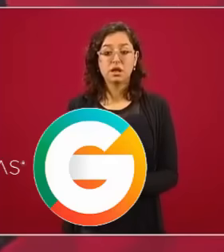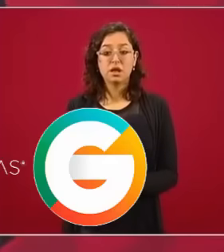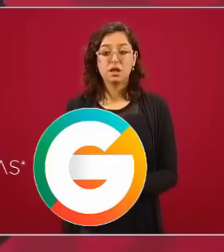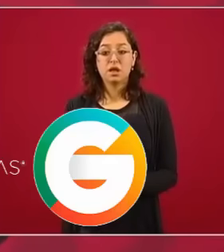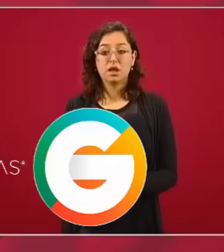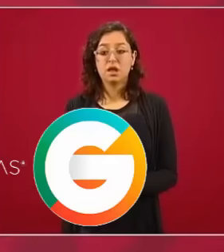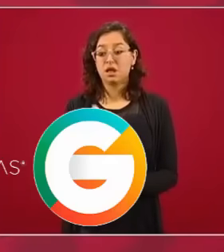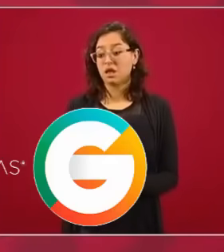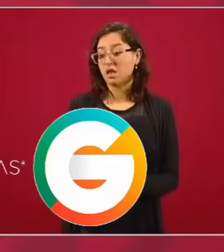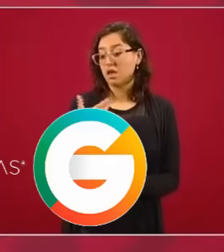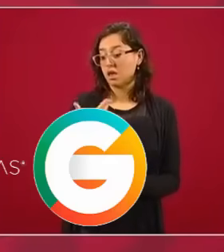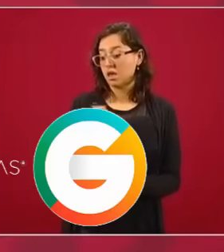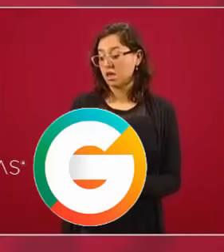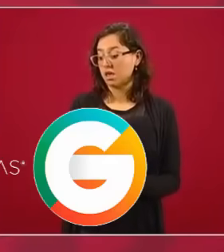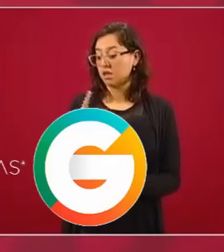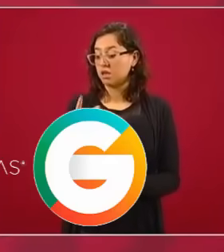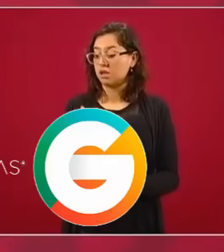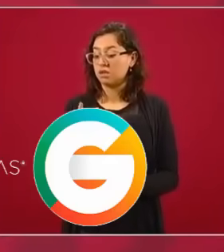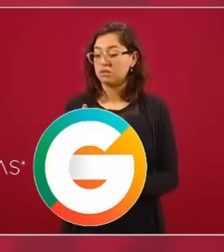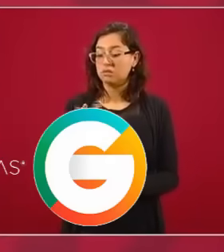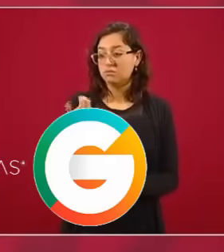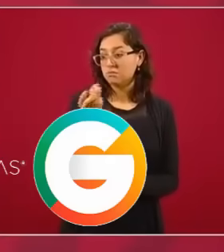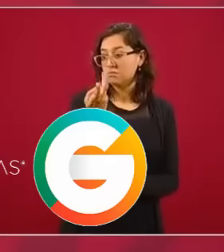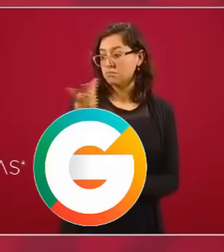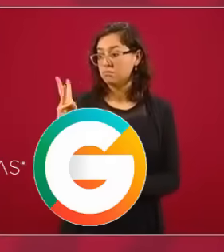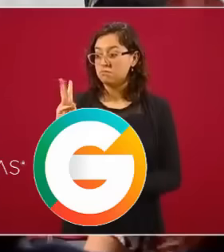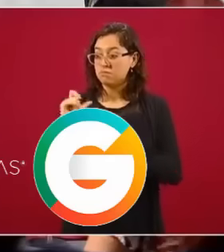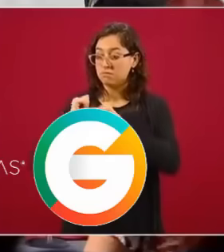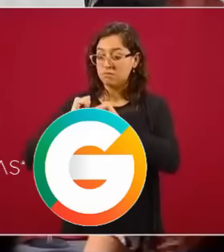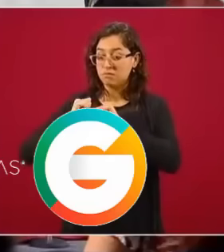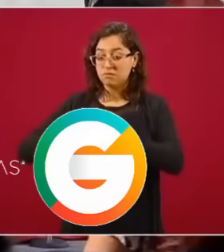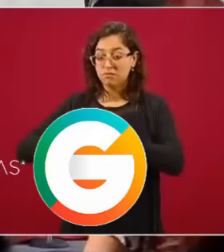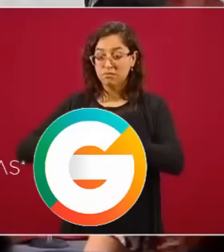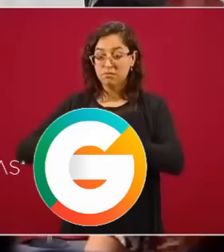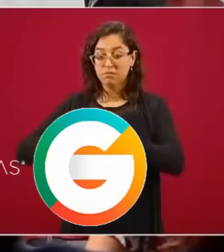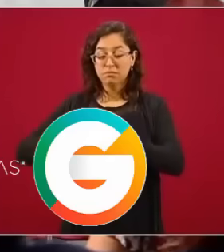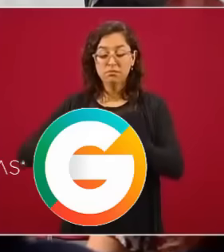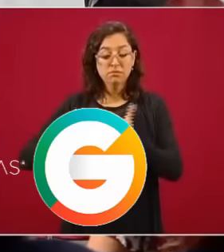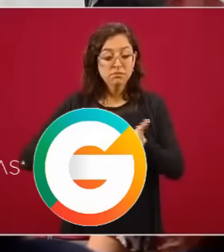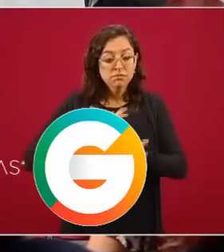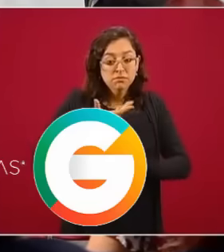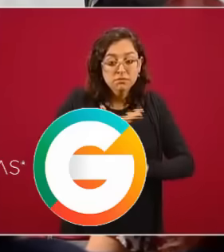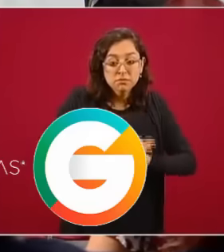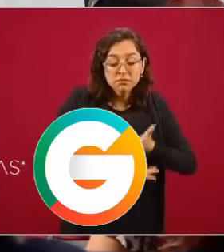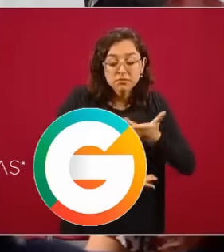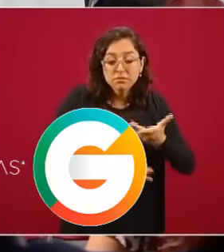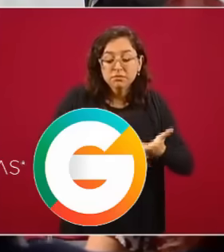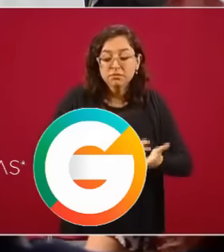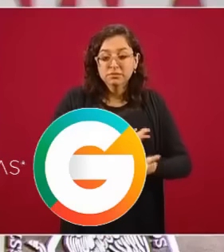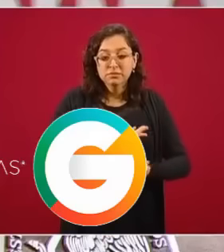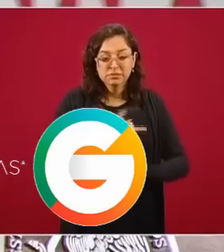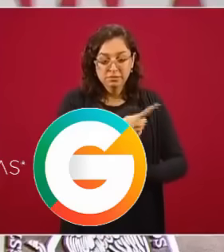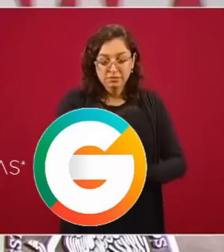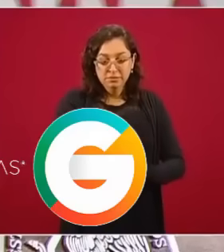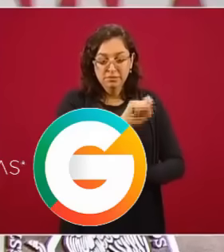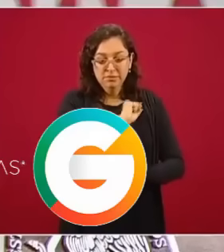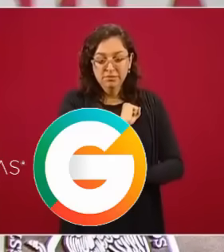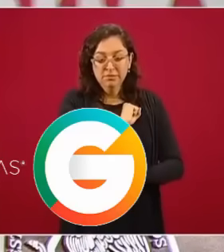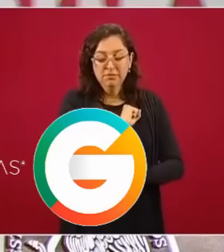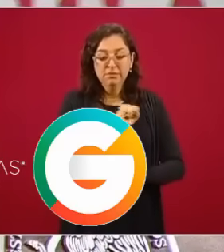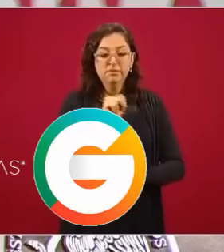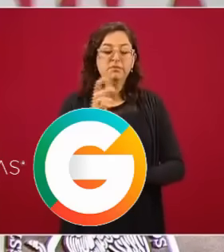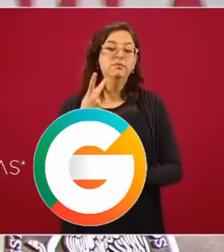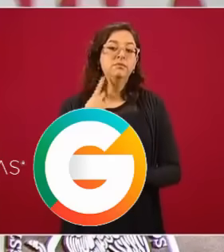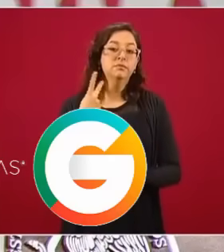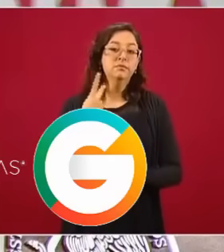funcionarios de Hacienda estén de acuerdo o al servicio de los delincuentes de cuello